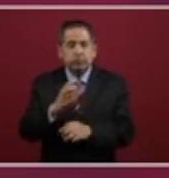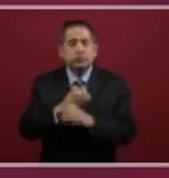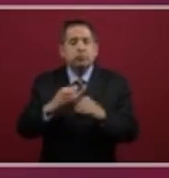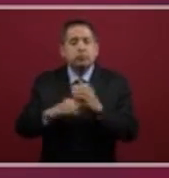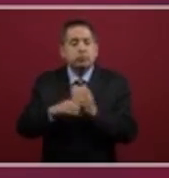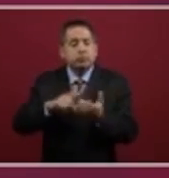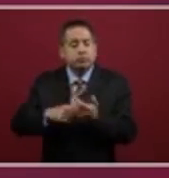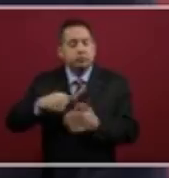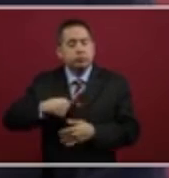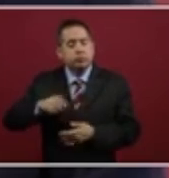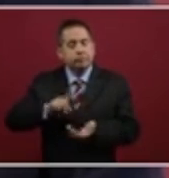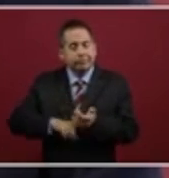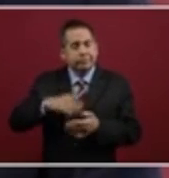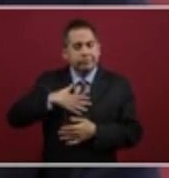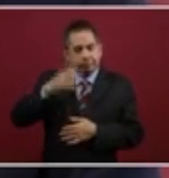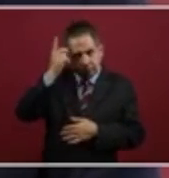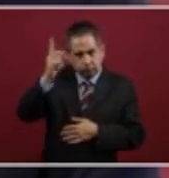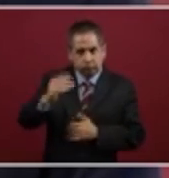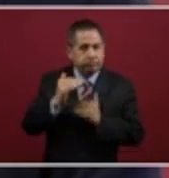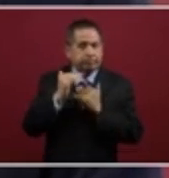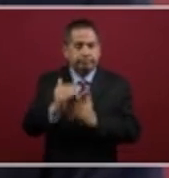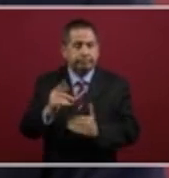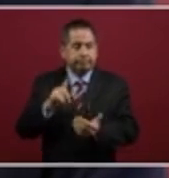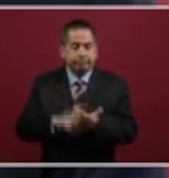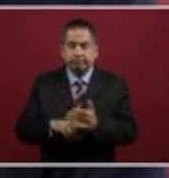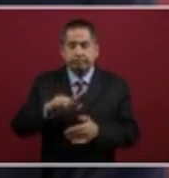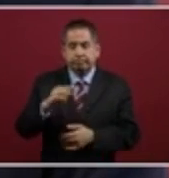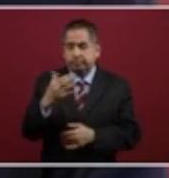Se tiene de plazo hasta finales de mayo.